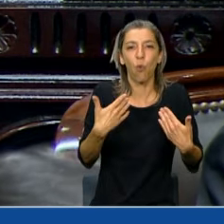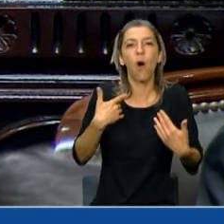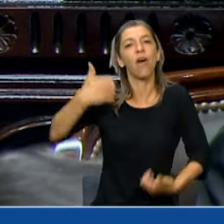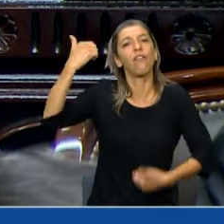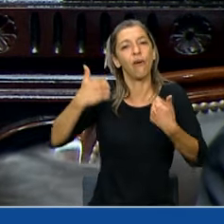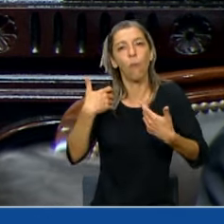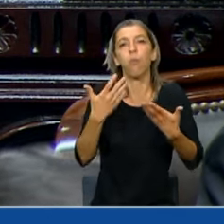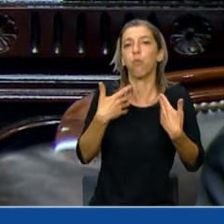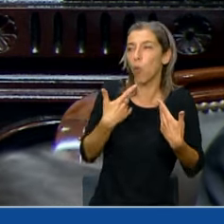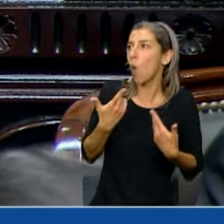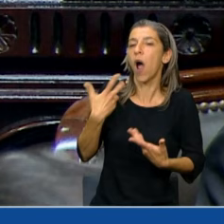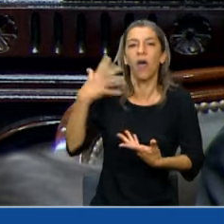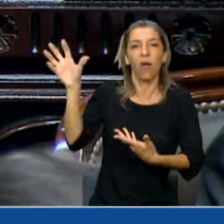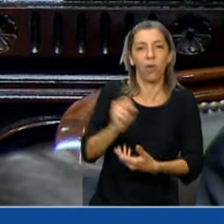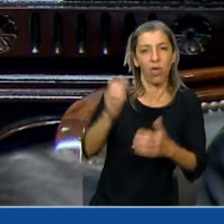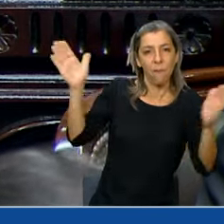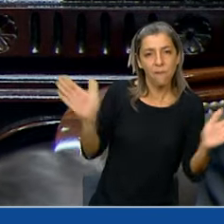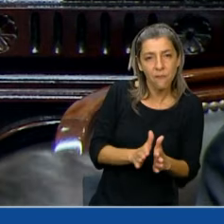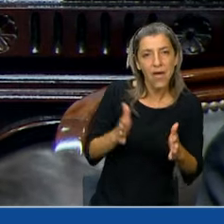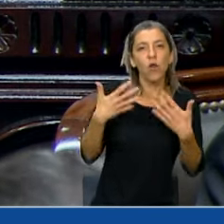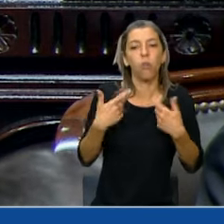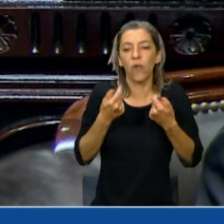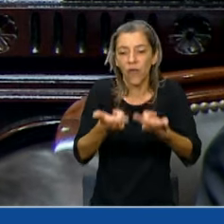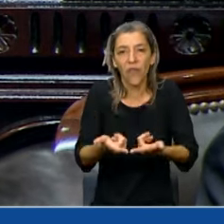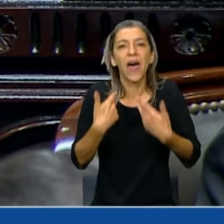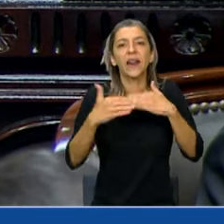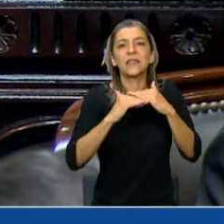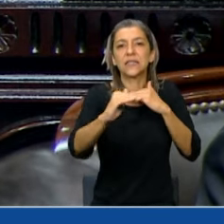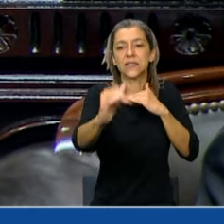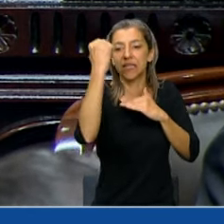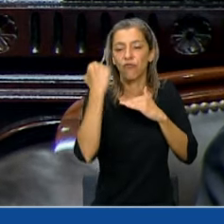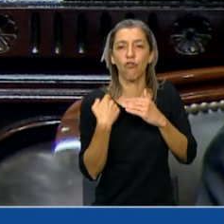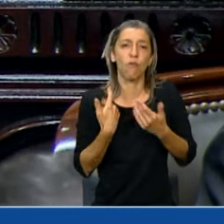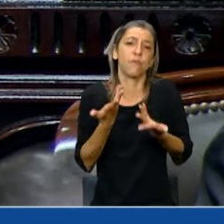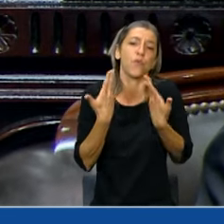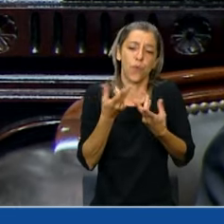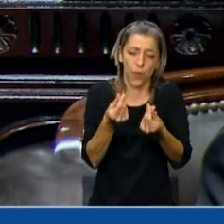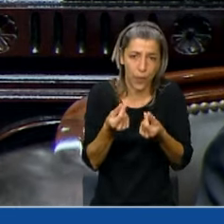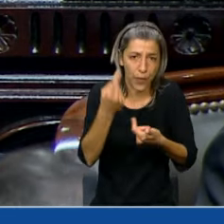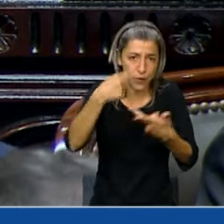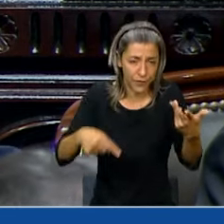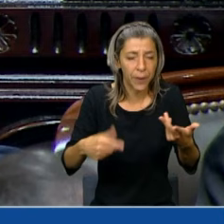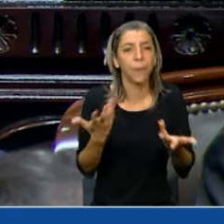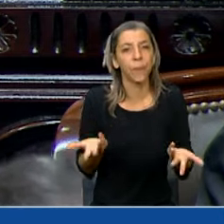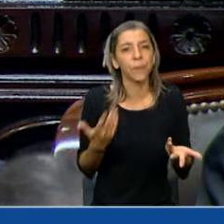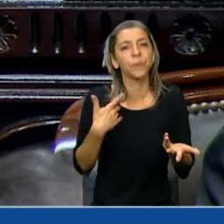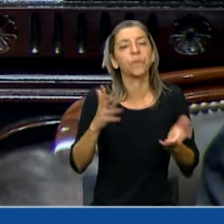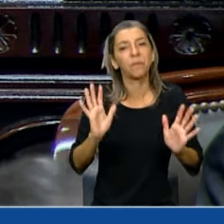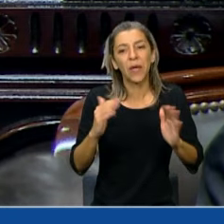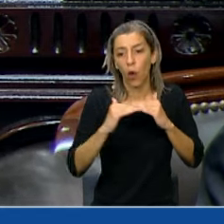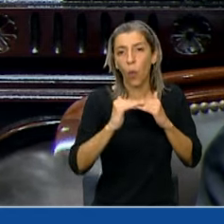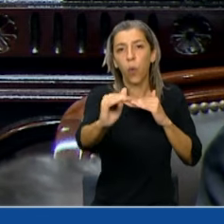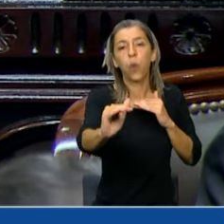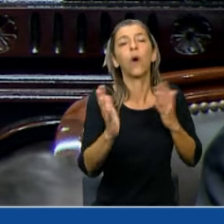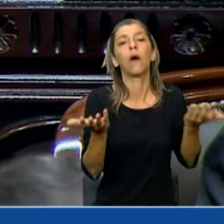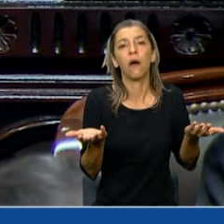confianza estabilidad moneda etcétera Pero la estabilidad per s no lleva a ningún proceso de desarrollo